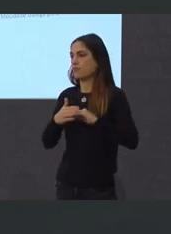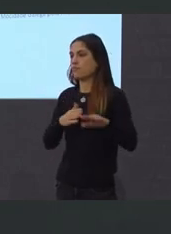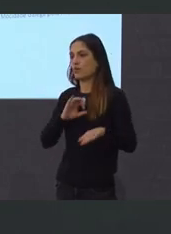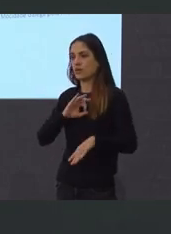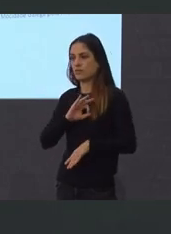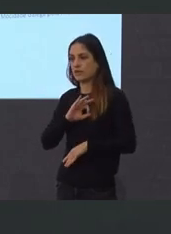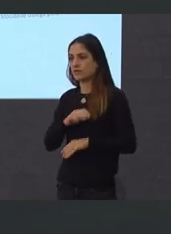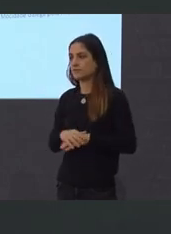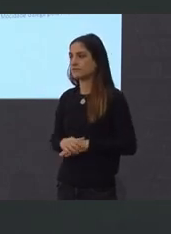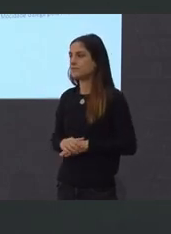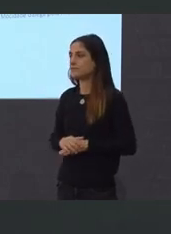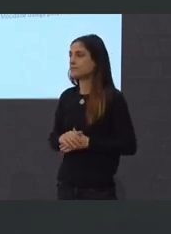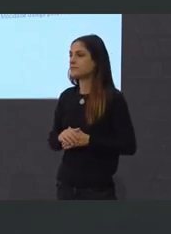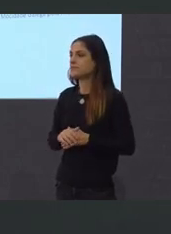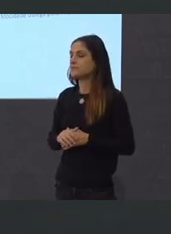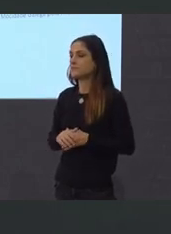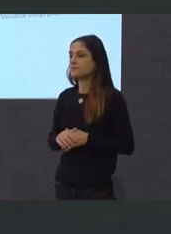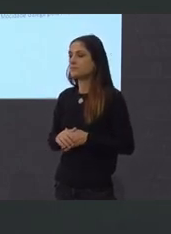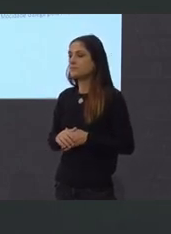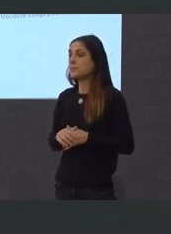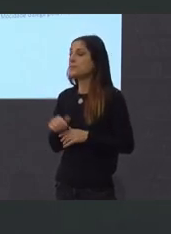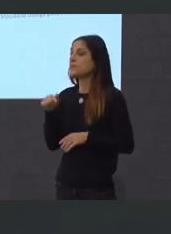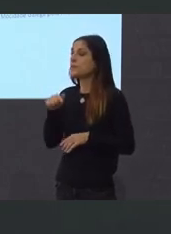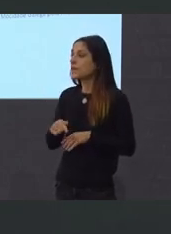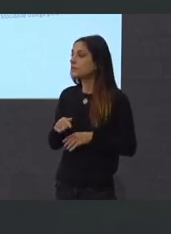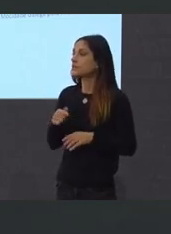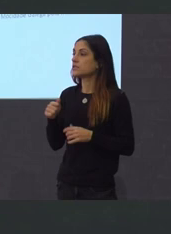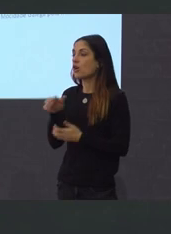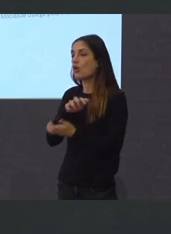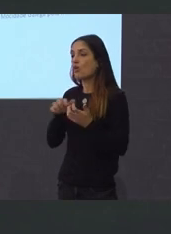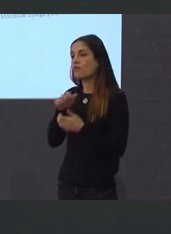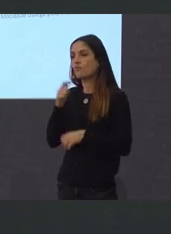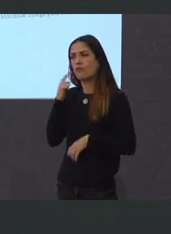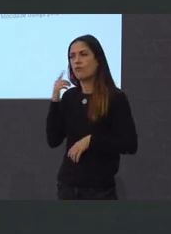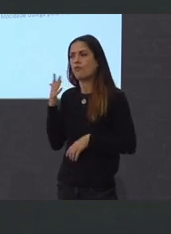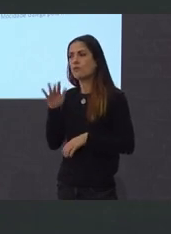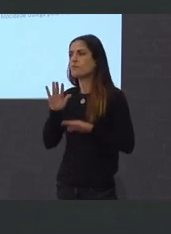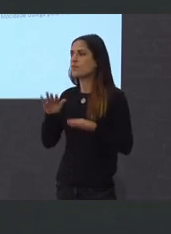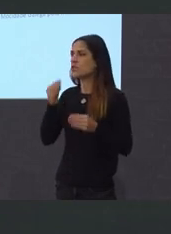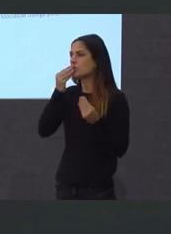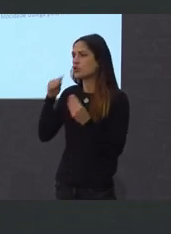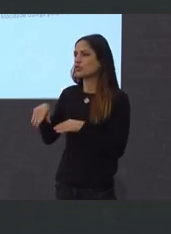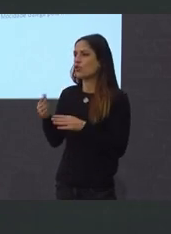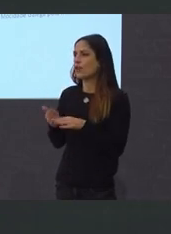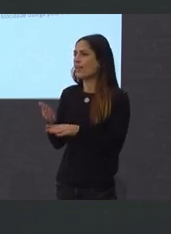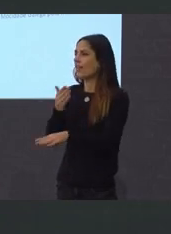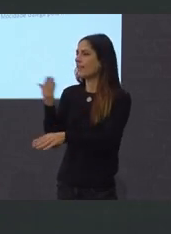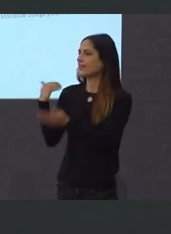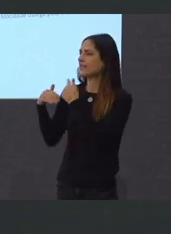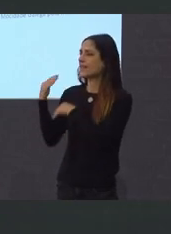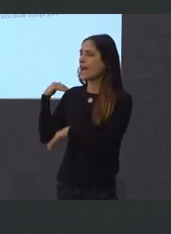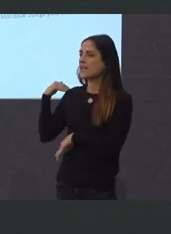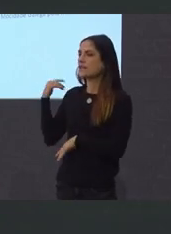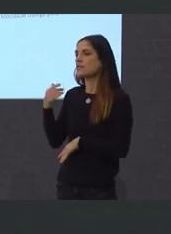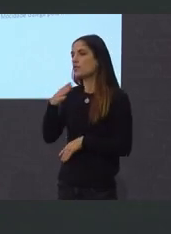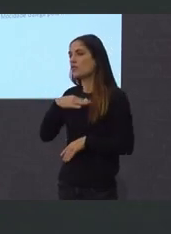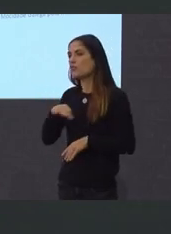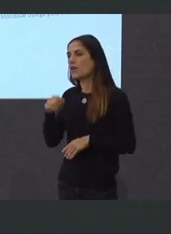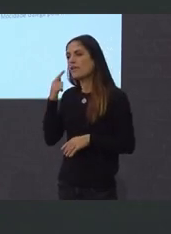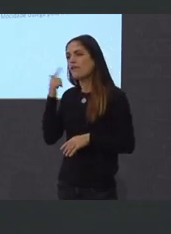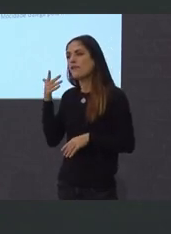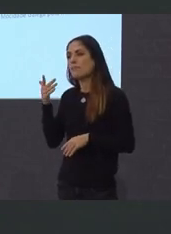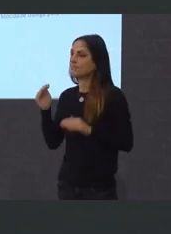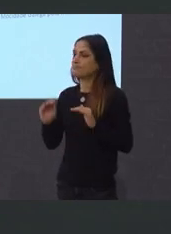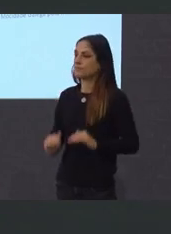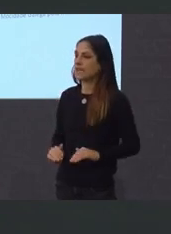Pero bueno, aínda que este conflito sexa moi coñecido, quizáis a historia que ten detrás non o sexa tanto. Ence foi